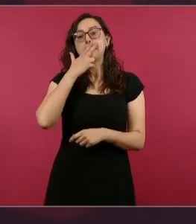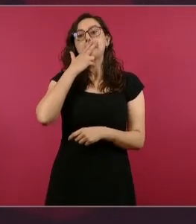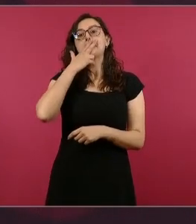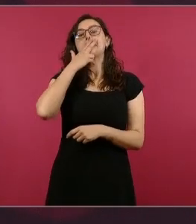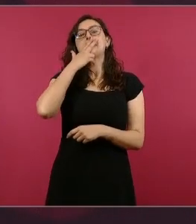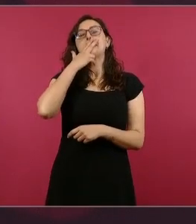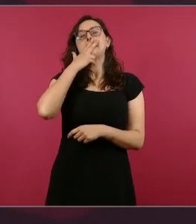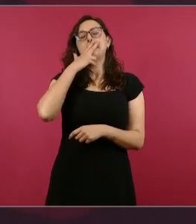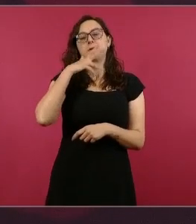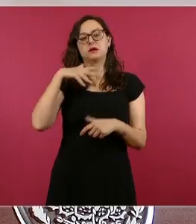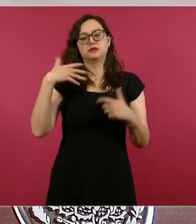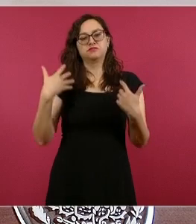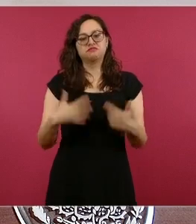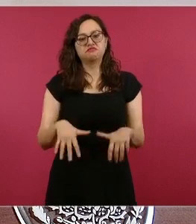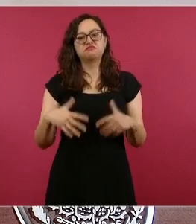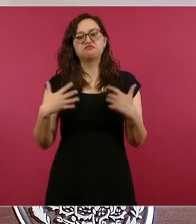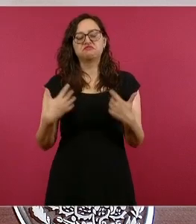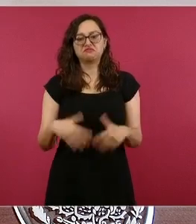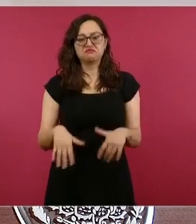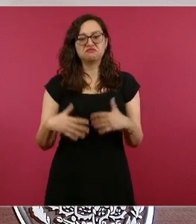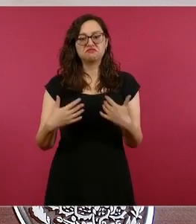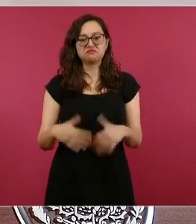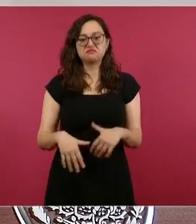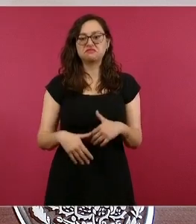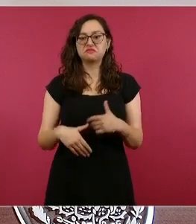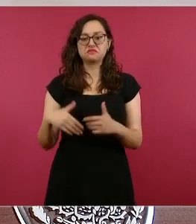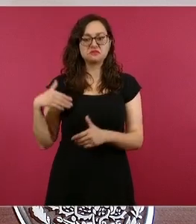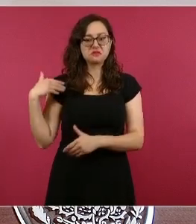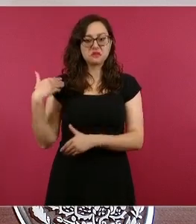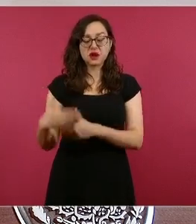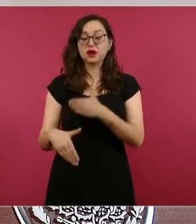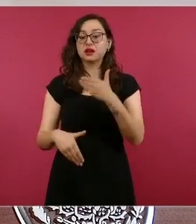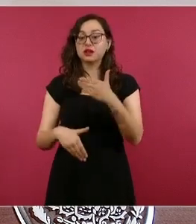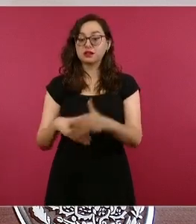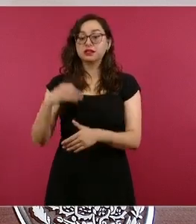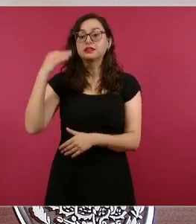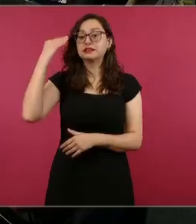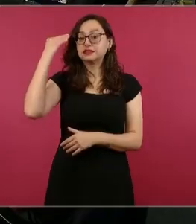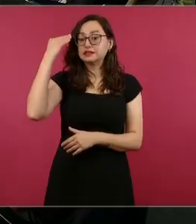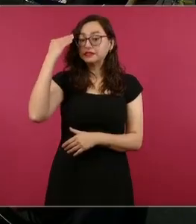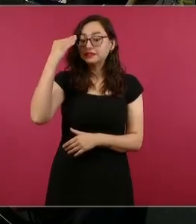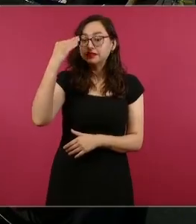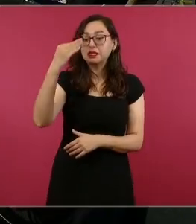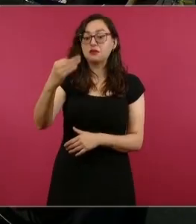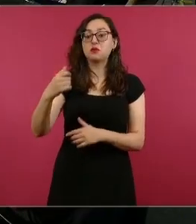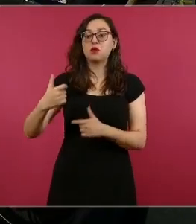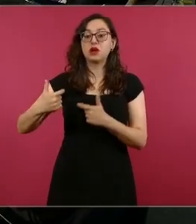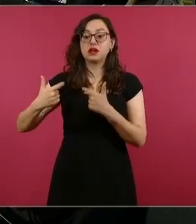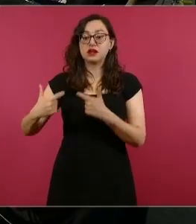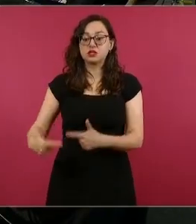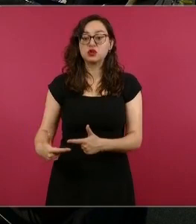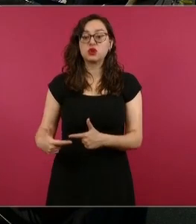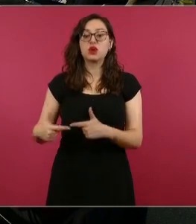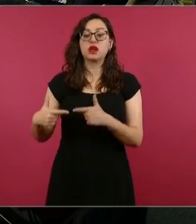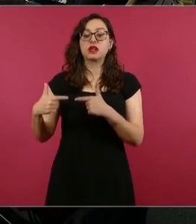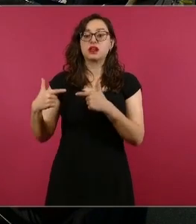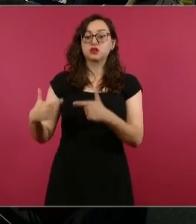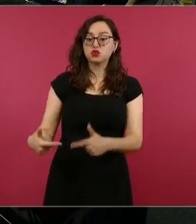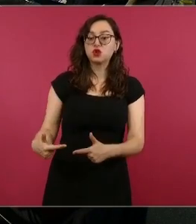se han mantenido a través del tiempo, se han transmitido de generación en